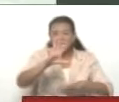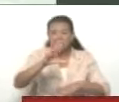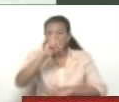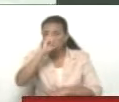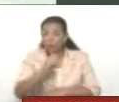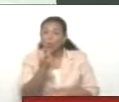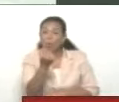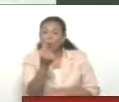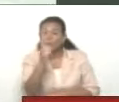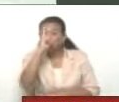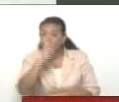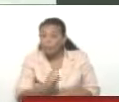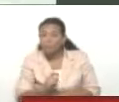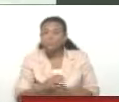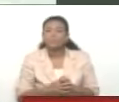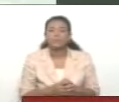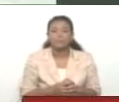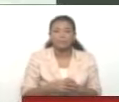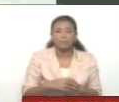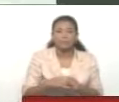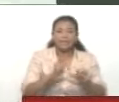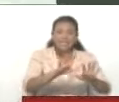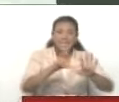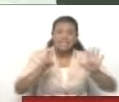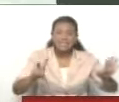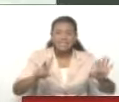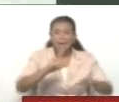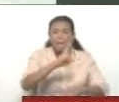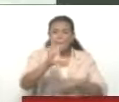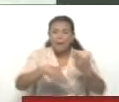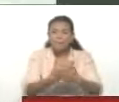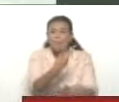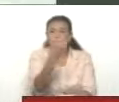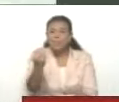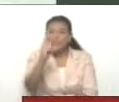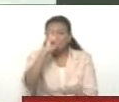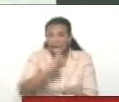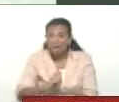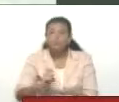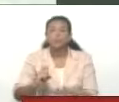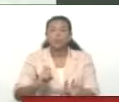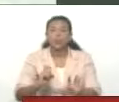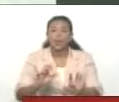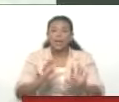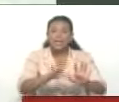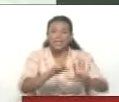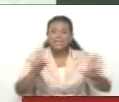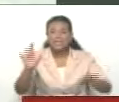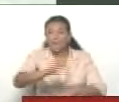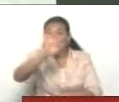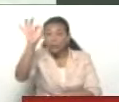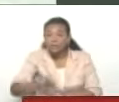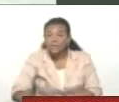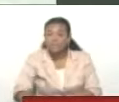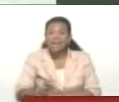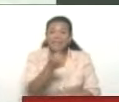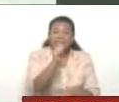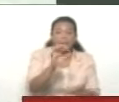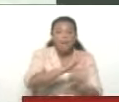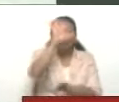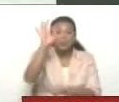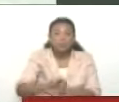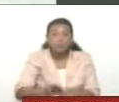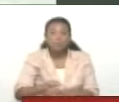el 11%. De 16 a 20 años, ya una cosa seria, pues,